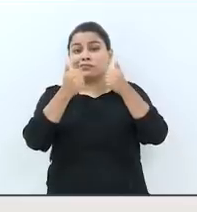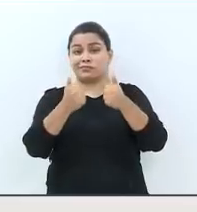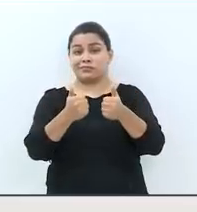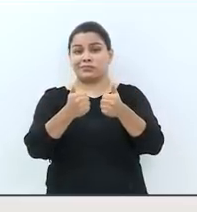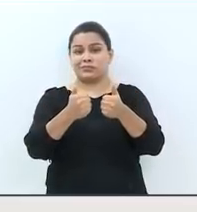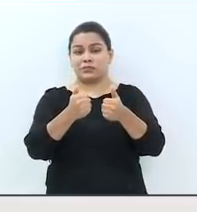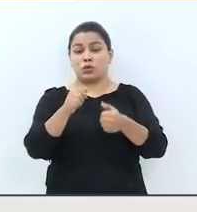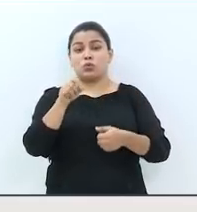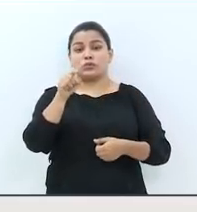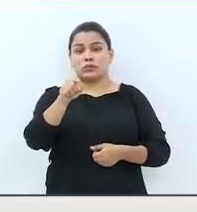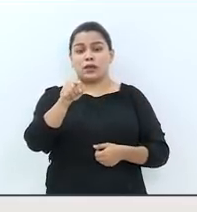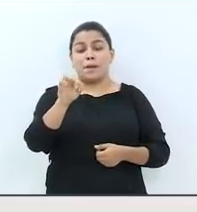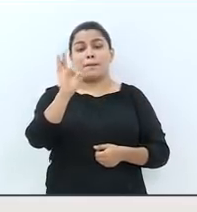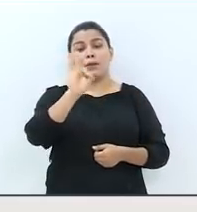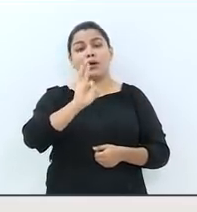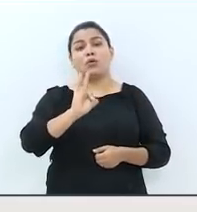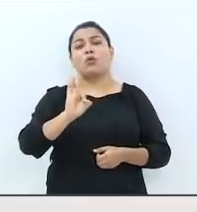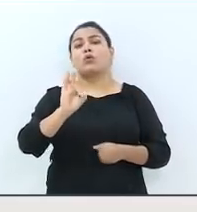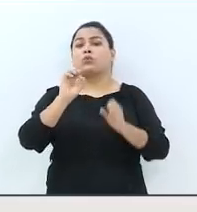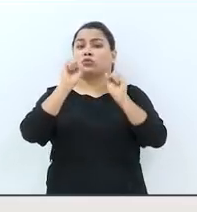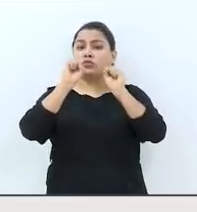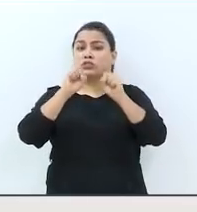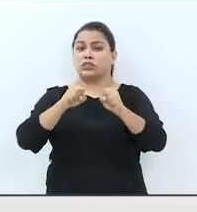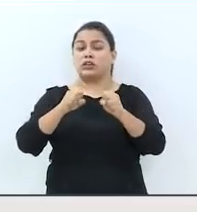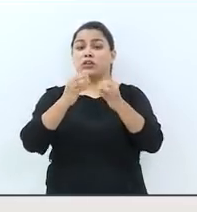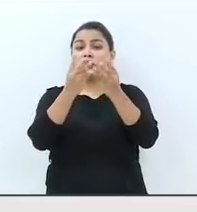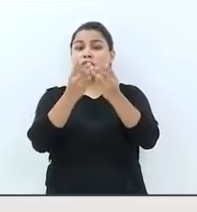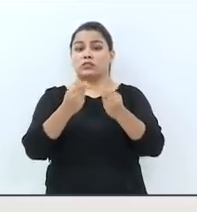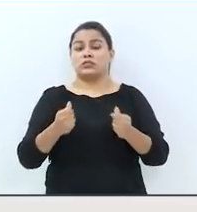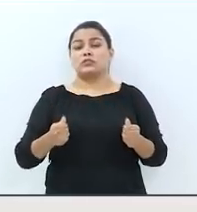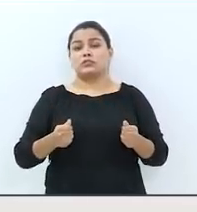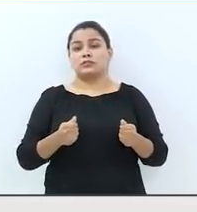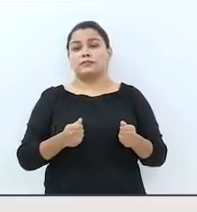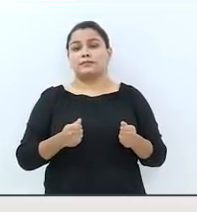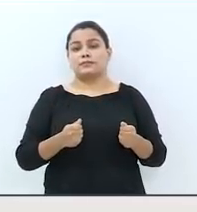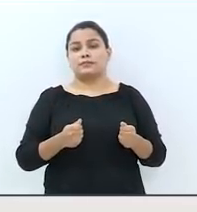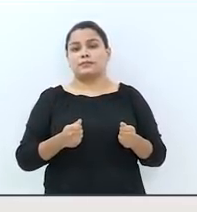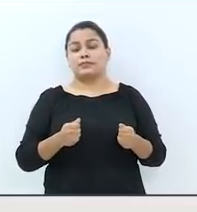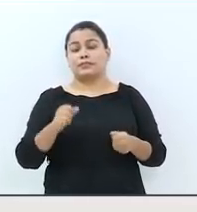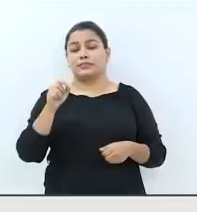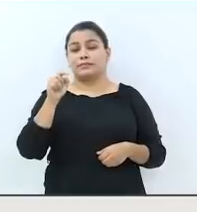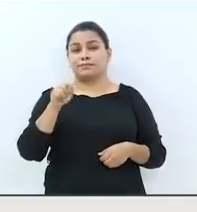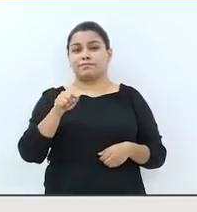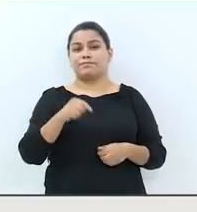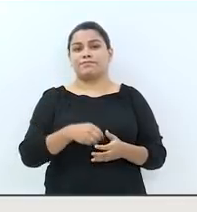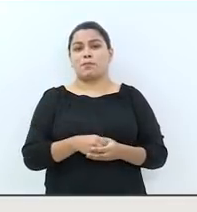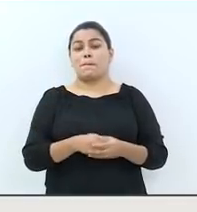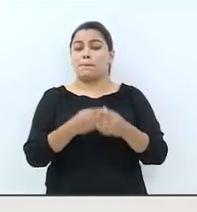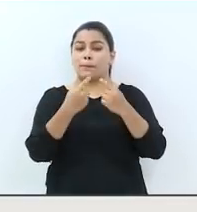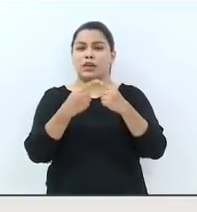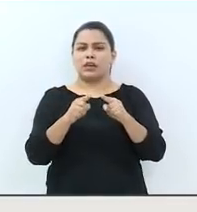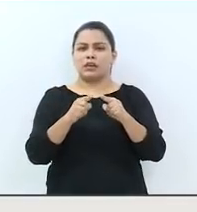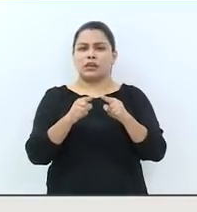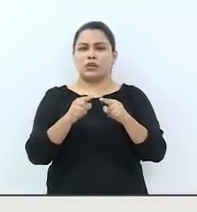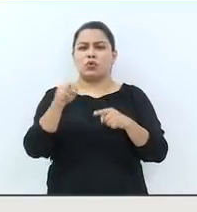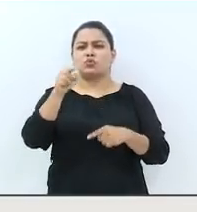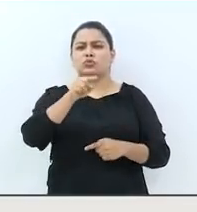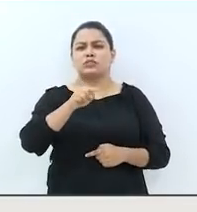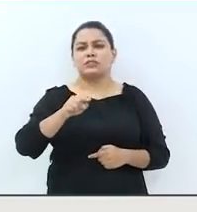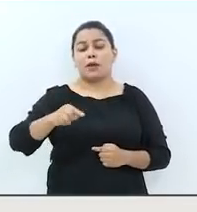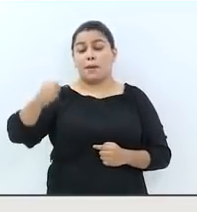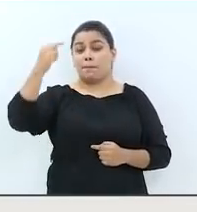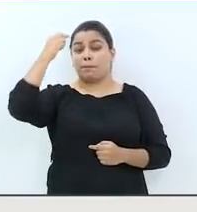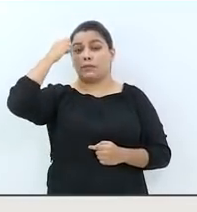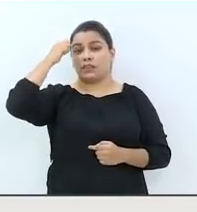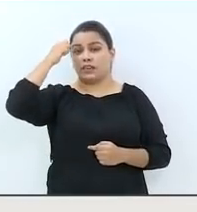manera en la que mejor nosotros pudimos responder desde nosotras y nosotros en ese momento. Sin embargo, ¿qué les parece